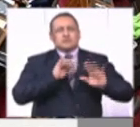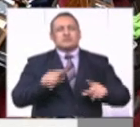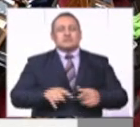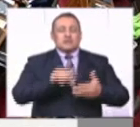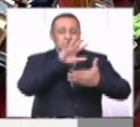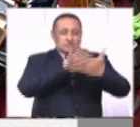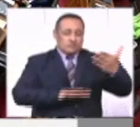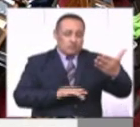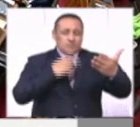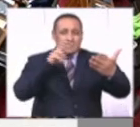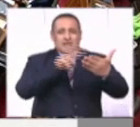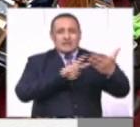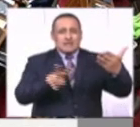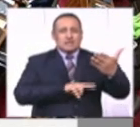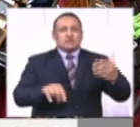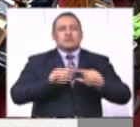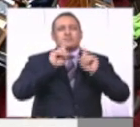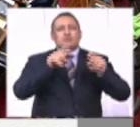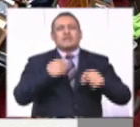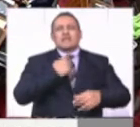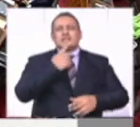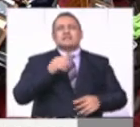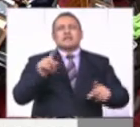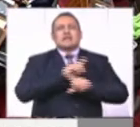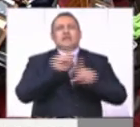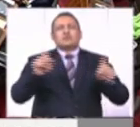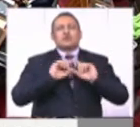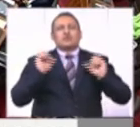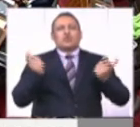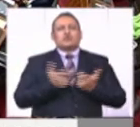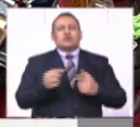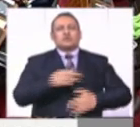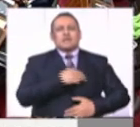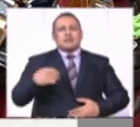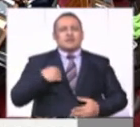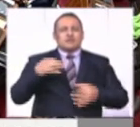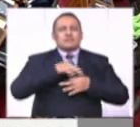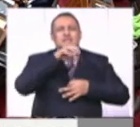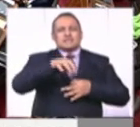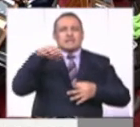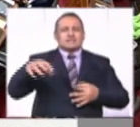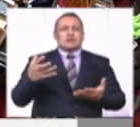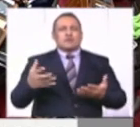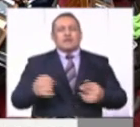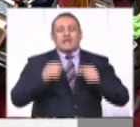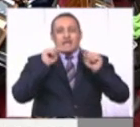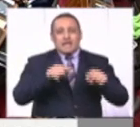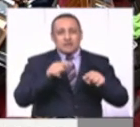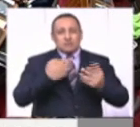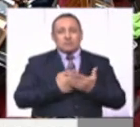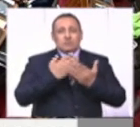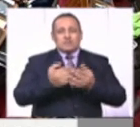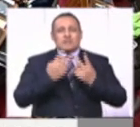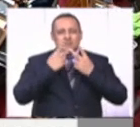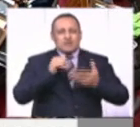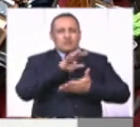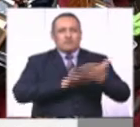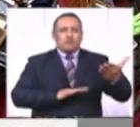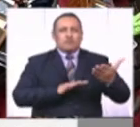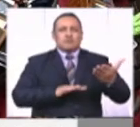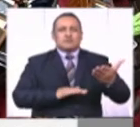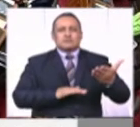han leído se cuestiona y se dice que no eran consejos de ministros descentralizados eso ha evacuado los